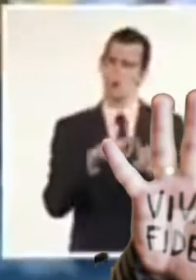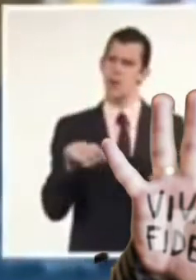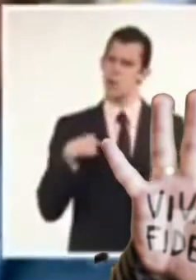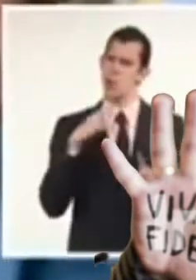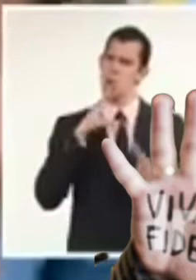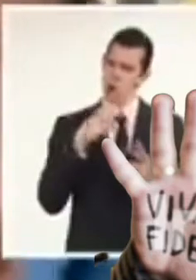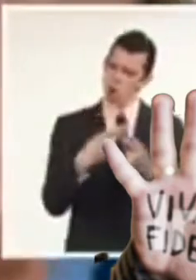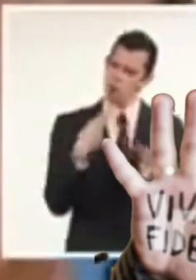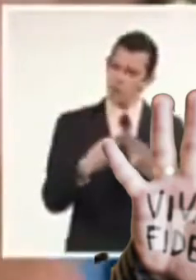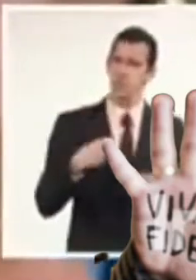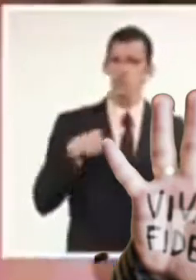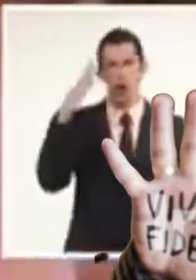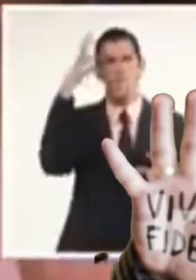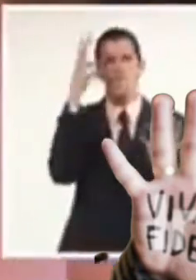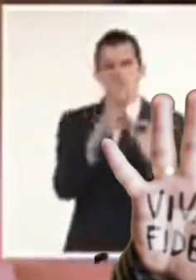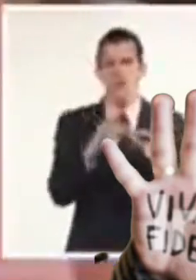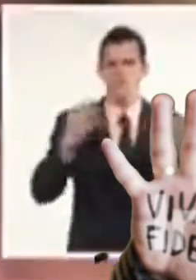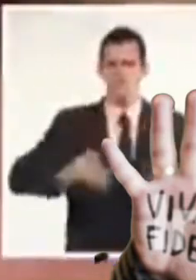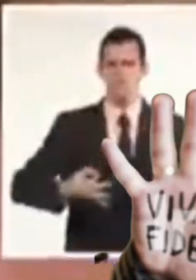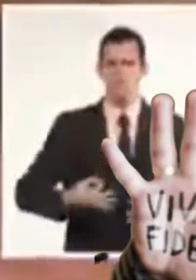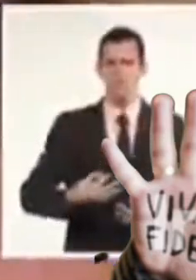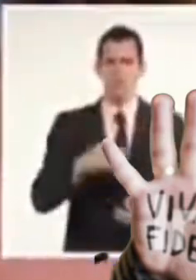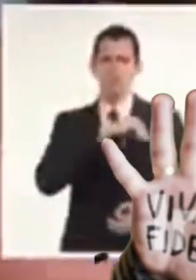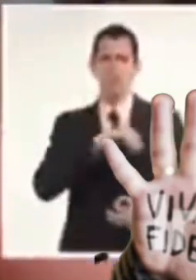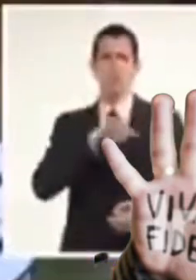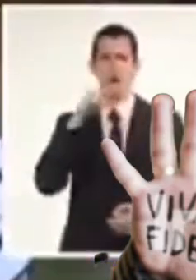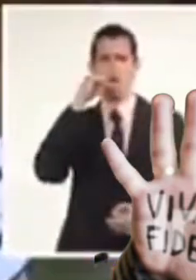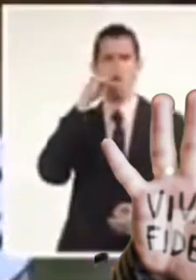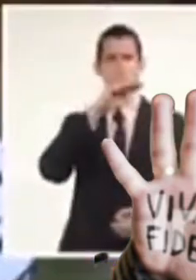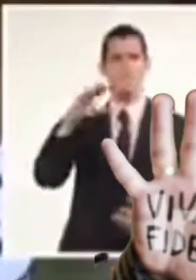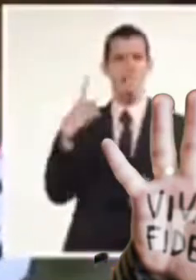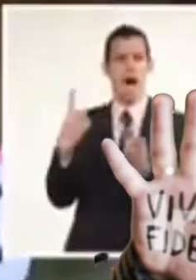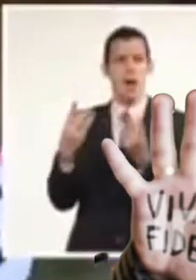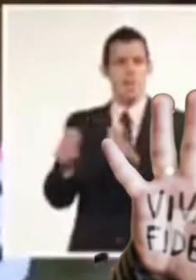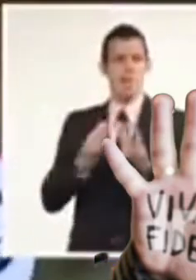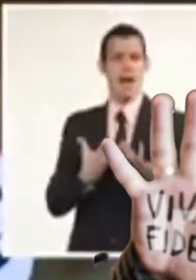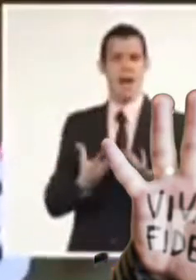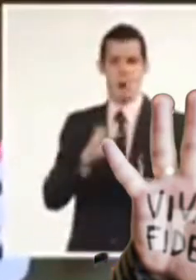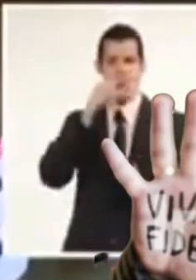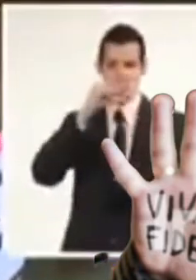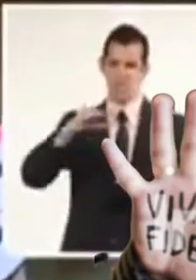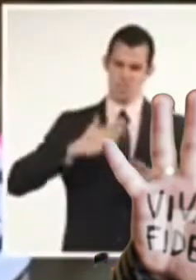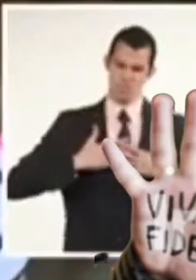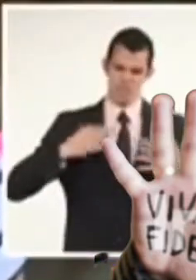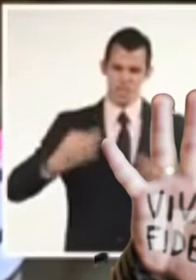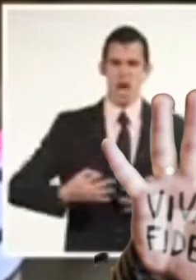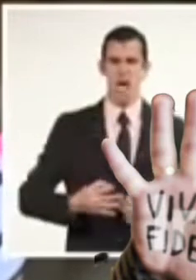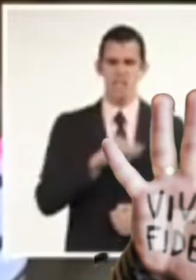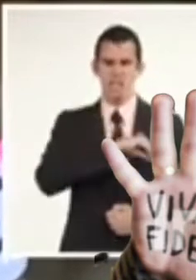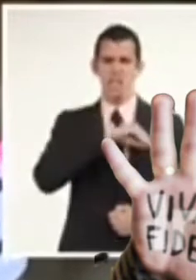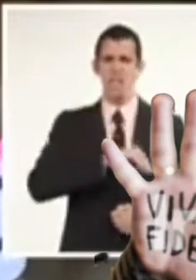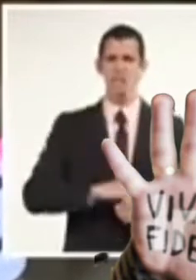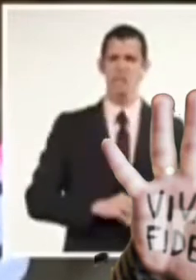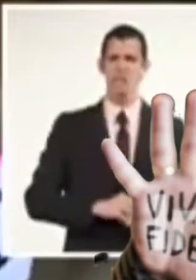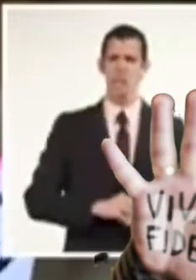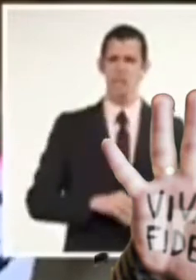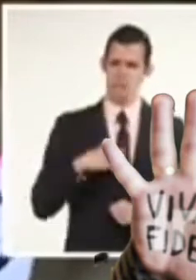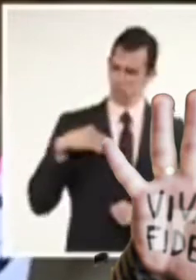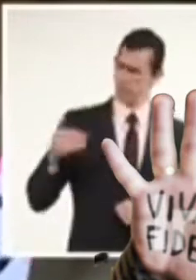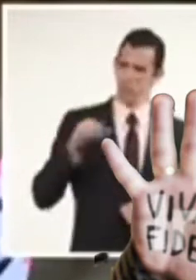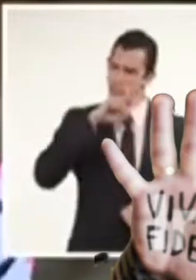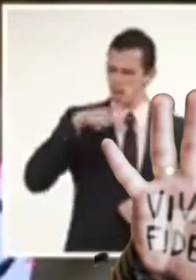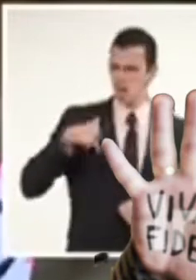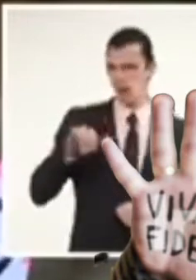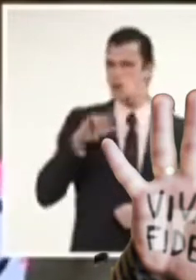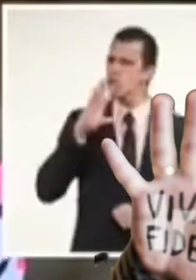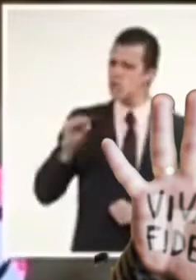fe y me siento bendecida porque estoy viva. Y porque le digo a mi mamá, vamos a echar para adelante y vamos a luchar y lo vamos a